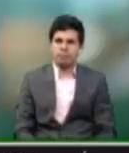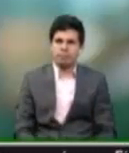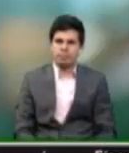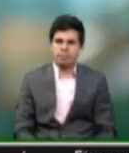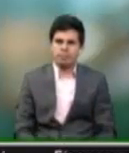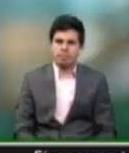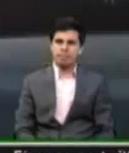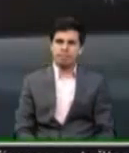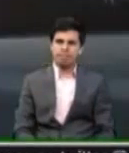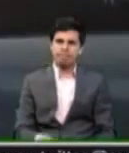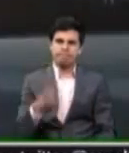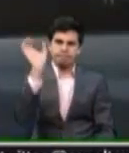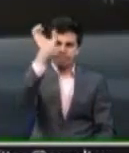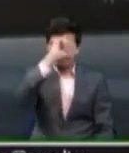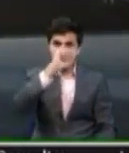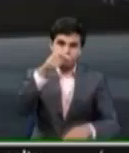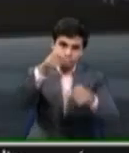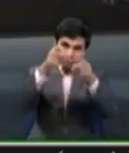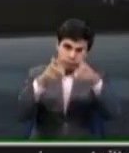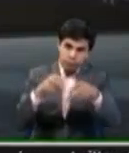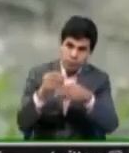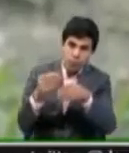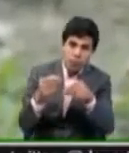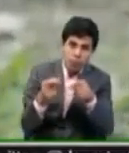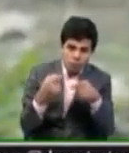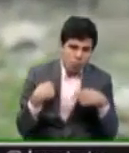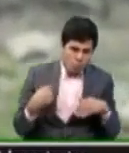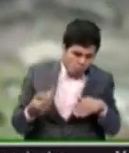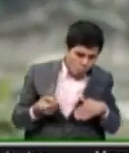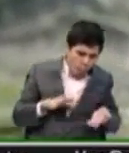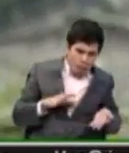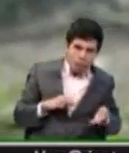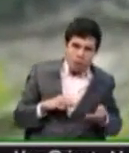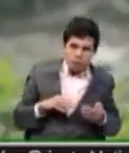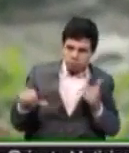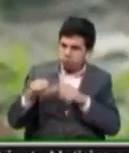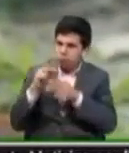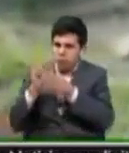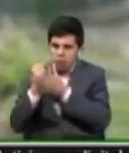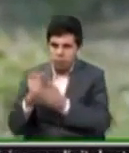Eso significa que con tu muerte podrás salvar las vidas de otras personas.